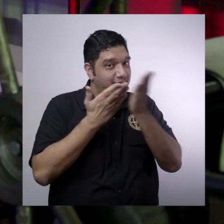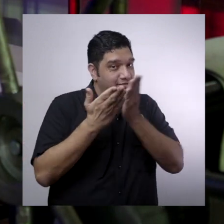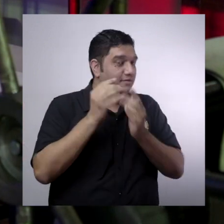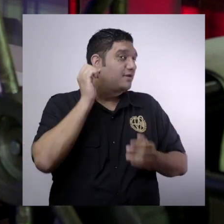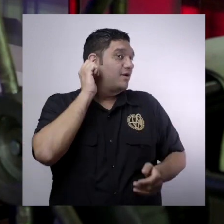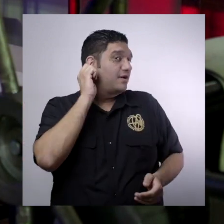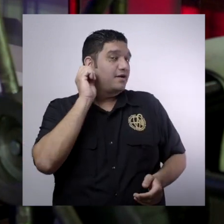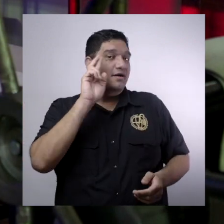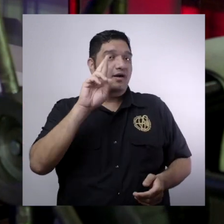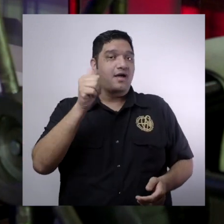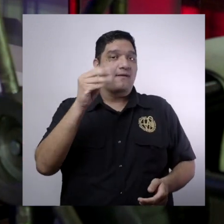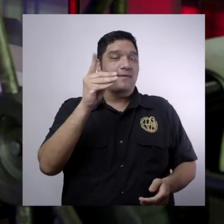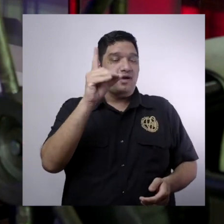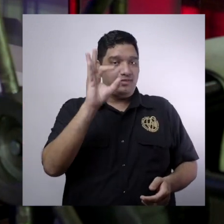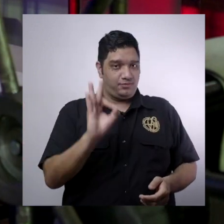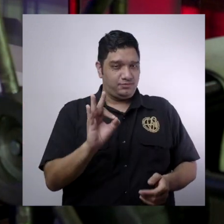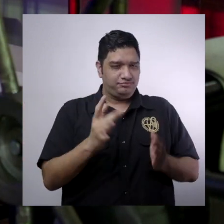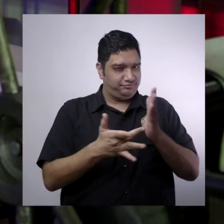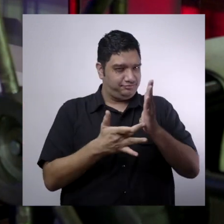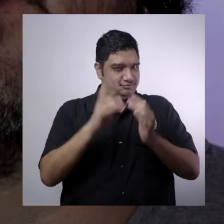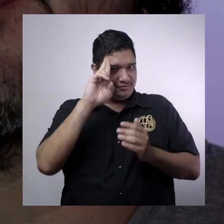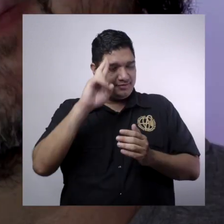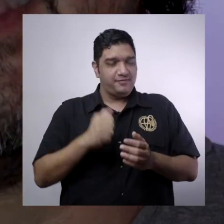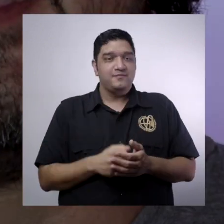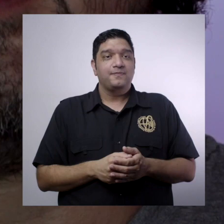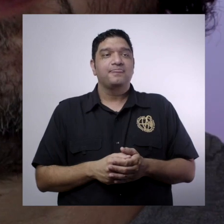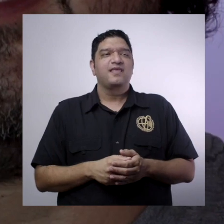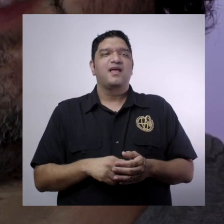Escuela de la Esmeralda en la Ciudad de México.